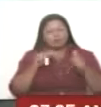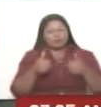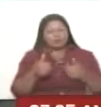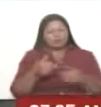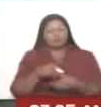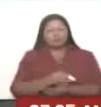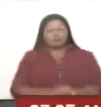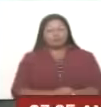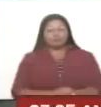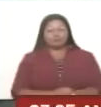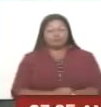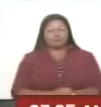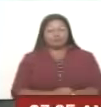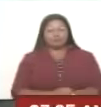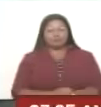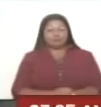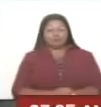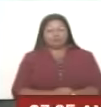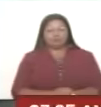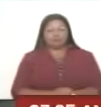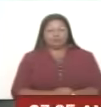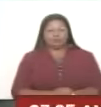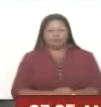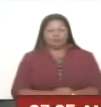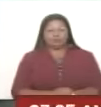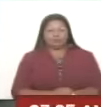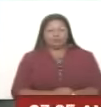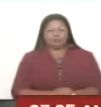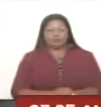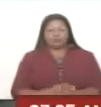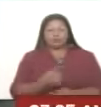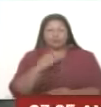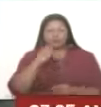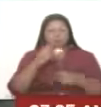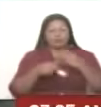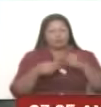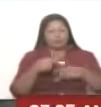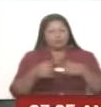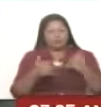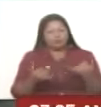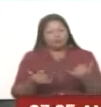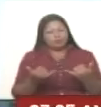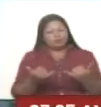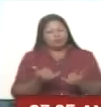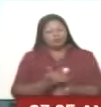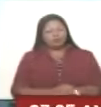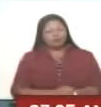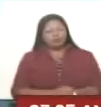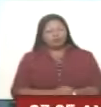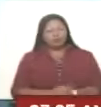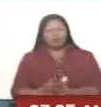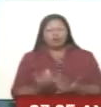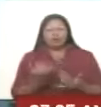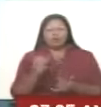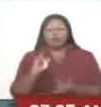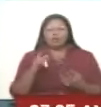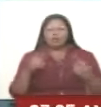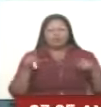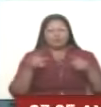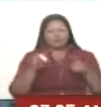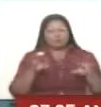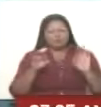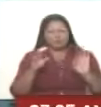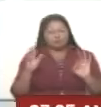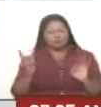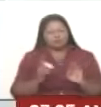Una buena pieza. Usted, ¿vale? Porque nos dijo la productora que hay música especial cuando usted